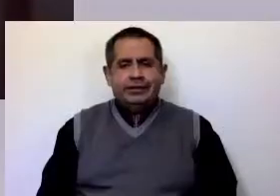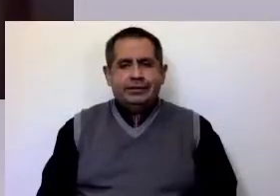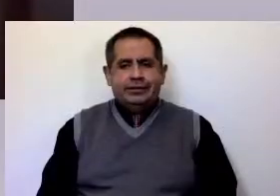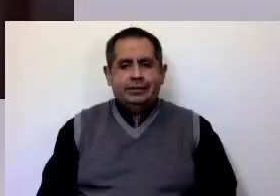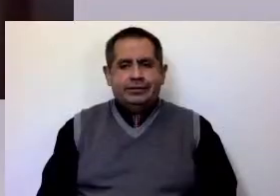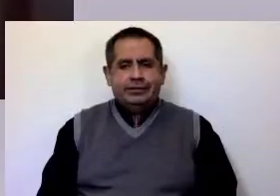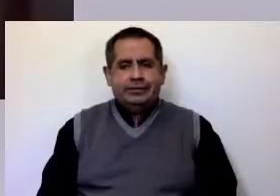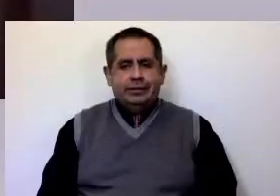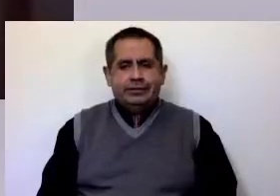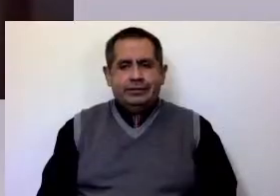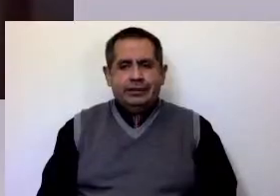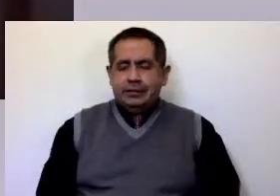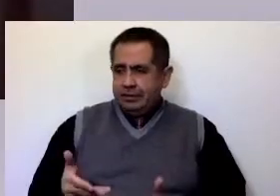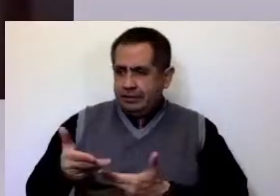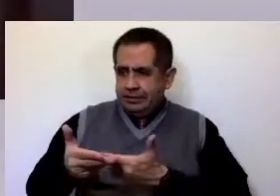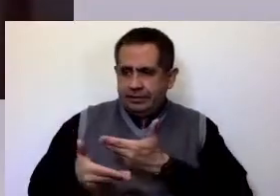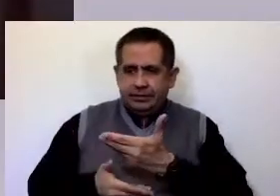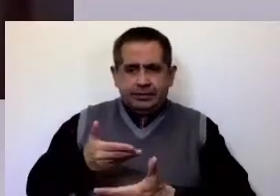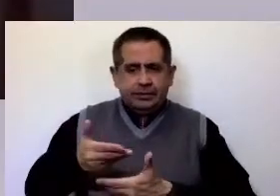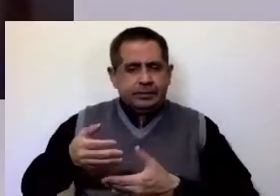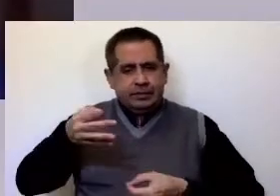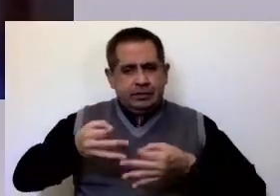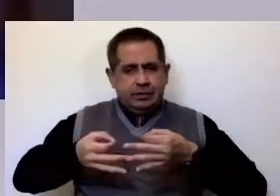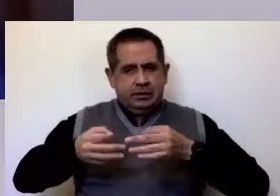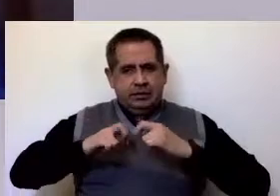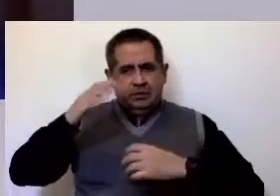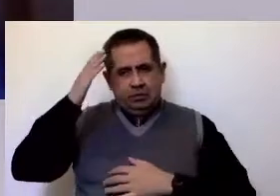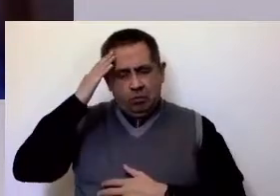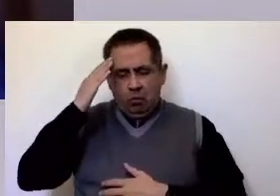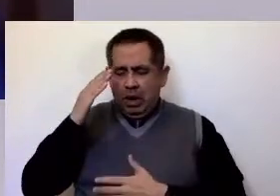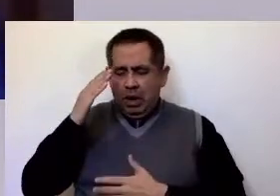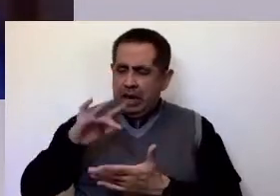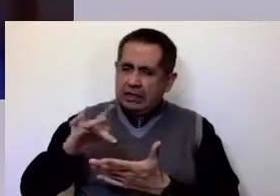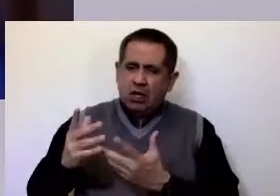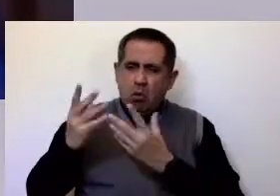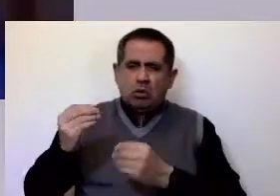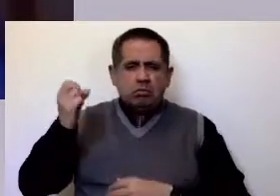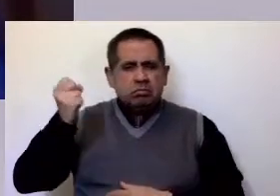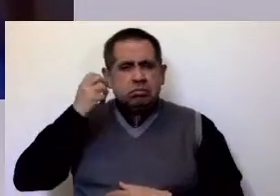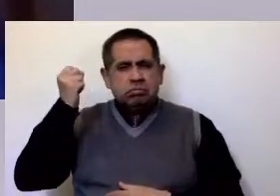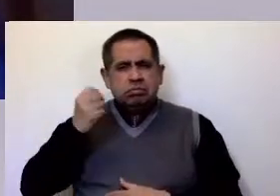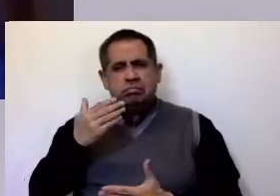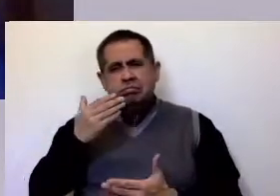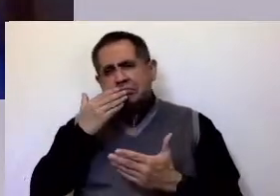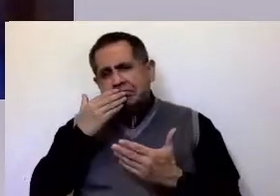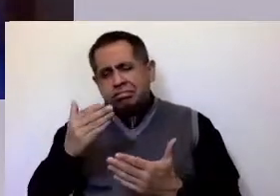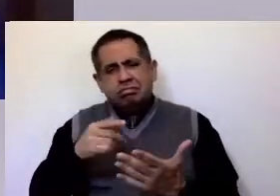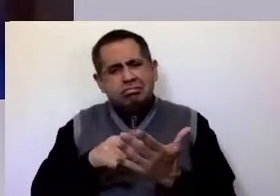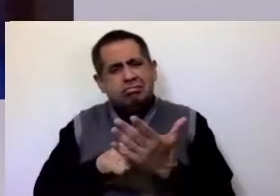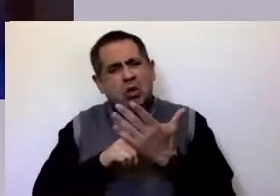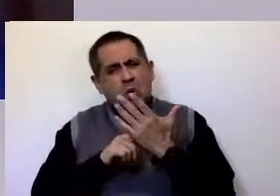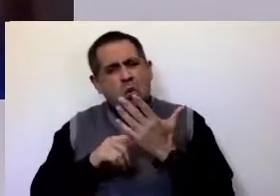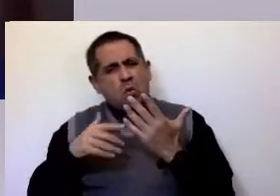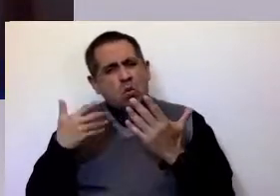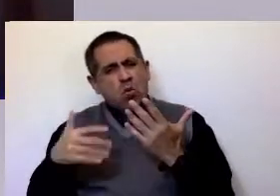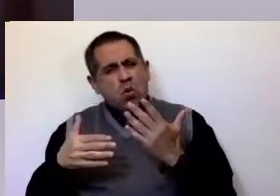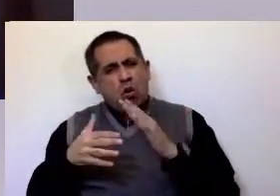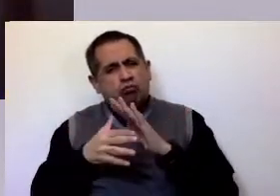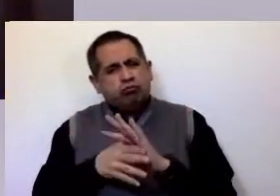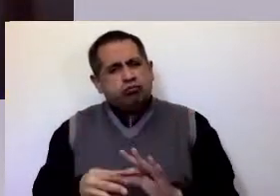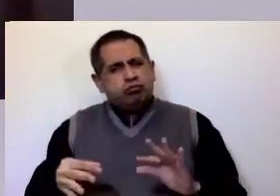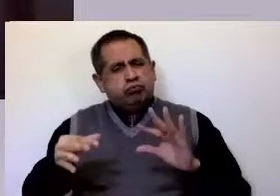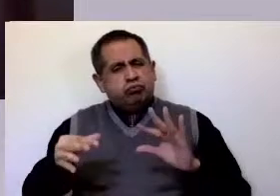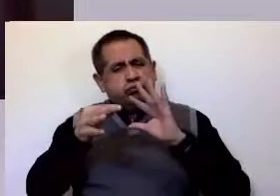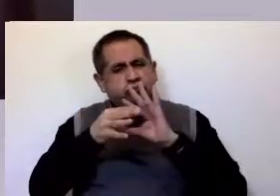señora ministra muchísimas gracias a usted por esta extraordinaria extraordinaria trayecto por este extraordinario